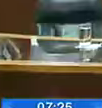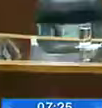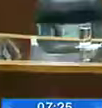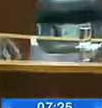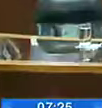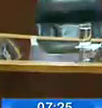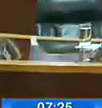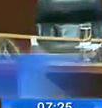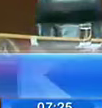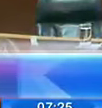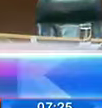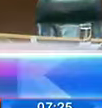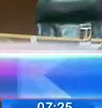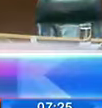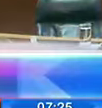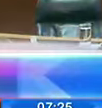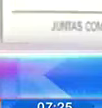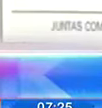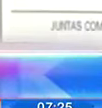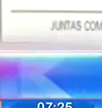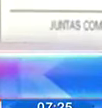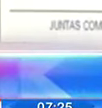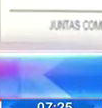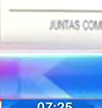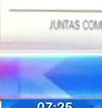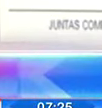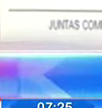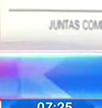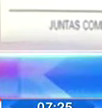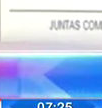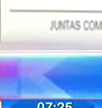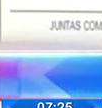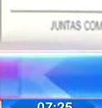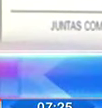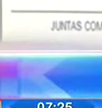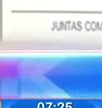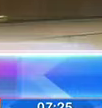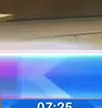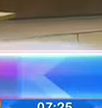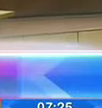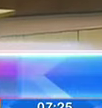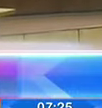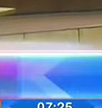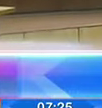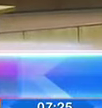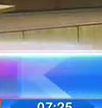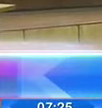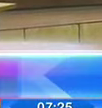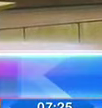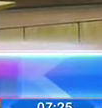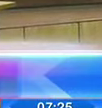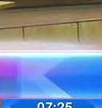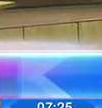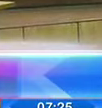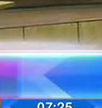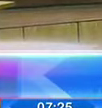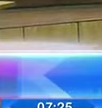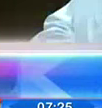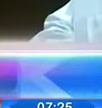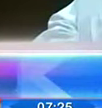Y es momento de hacer una pausa comercial, amigos televidentes, pero retornamos con más información. Les contamos que el Consejo Nacional